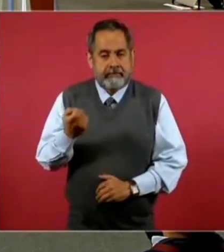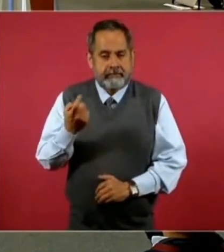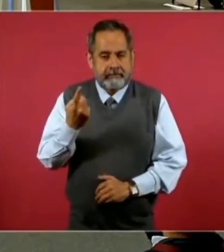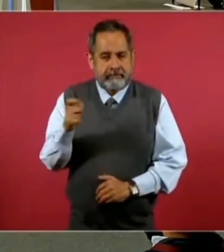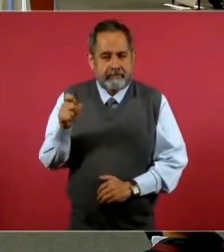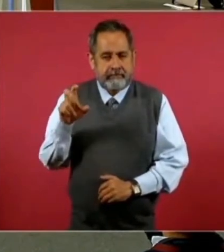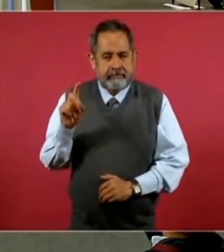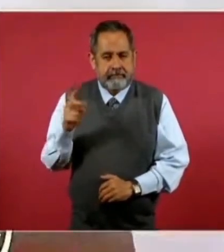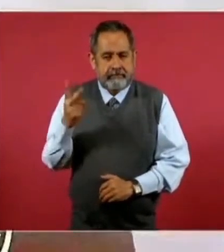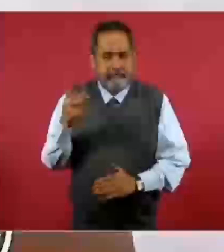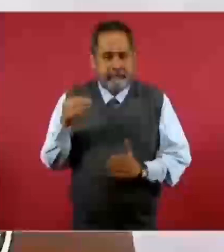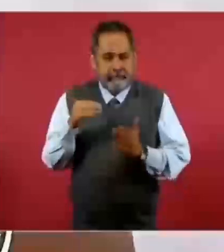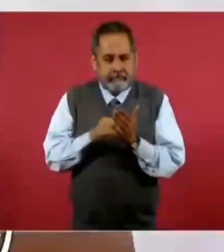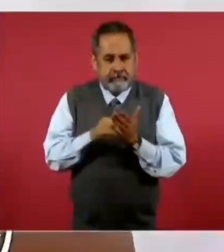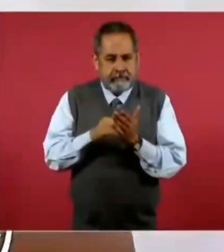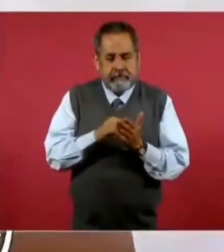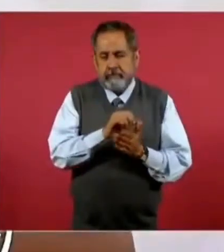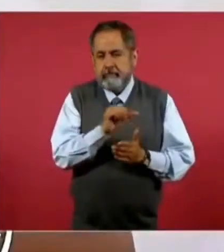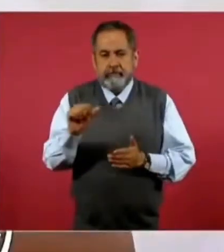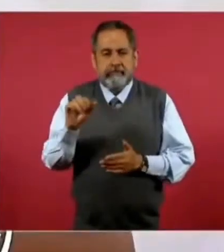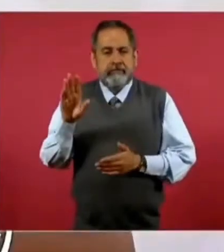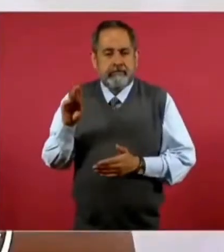132.000 a 99.000.